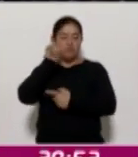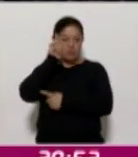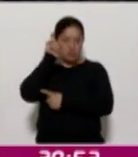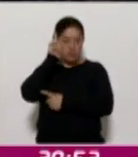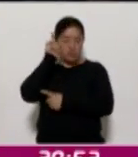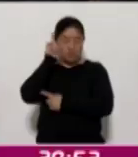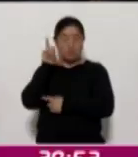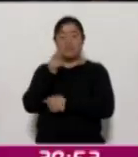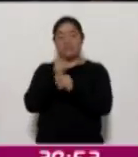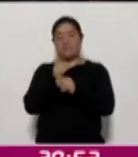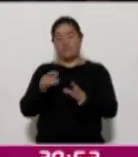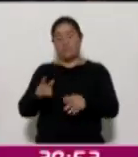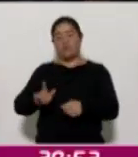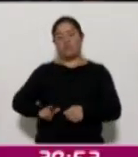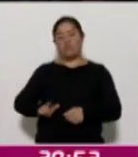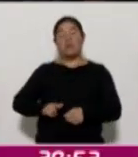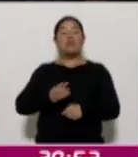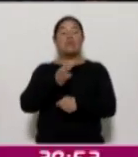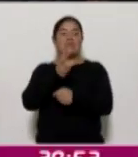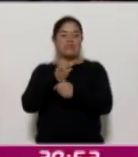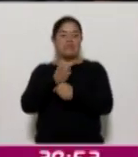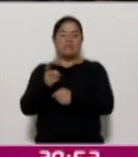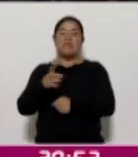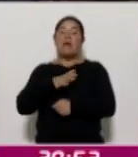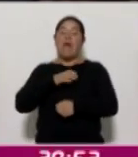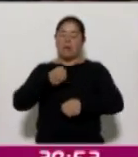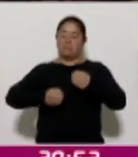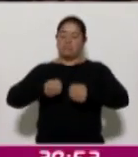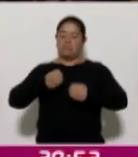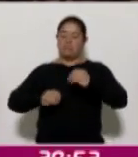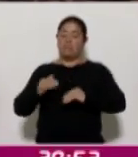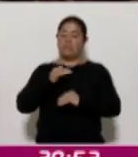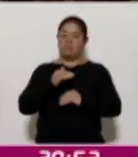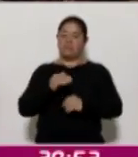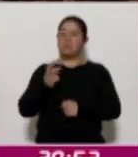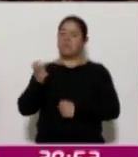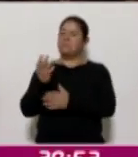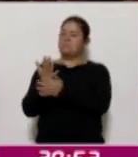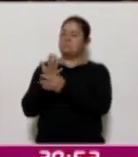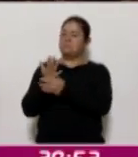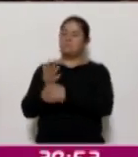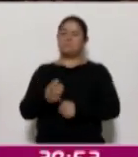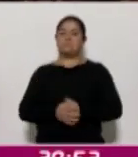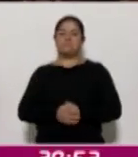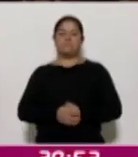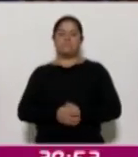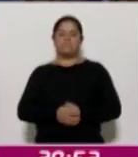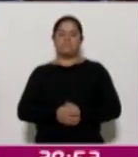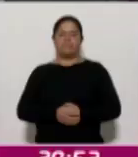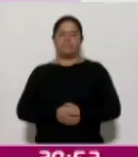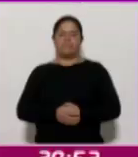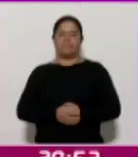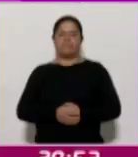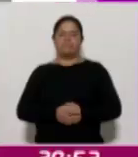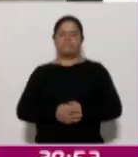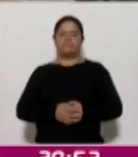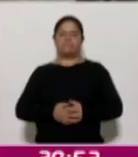tercer informe de gobierno y destacan magistrados precisamente estos avances.